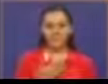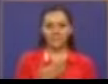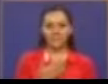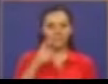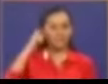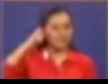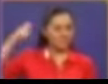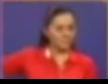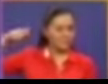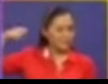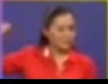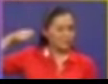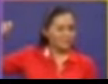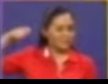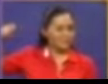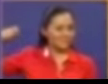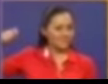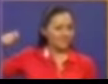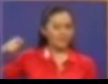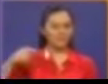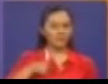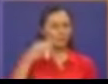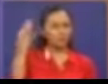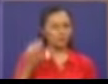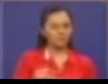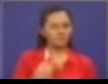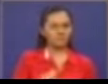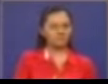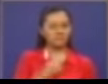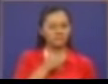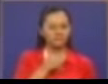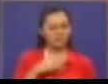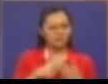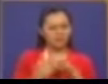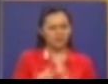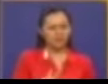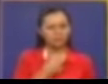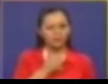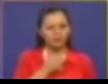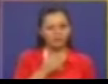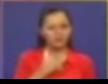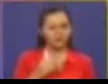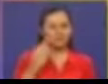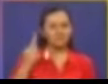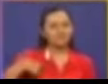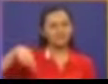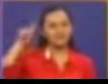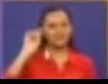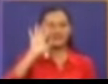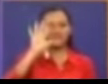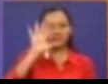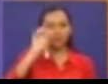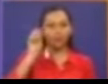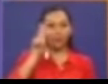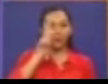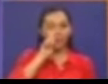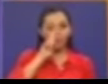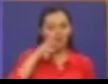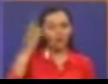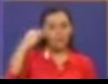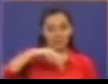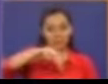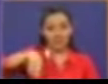de orejas por una metida de extremidades muy grave que realicé el 5 de junio en nuestro querido